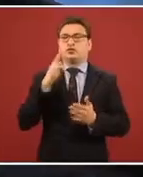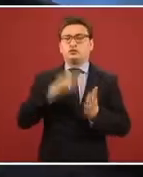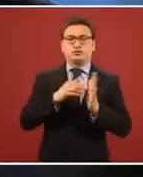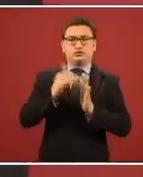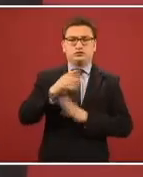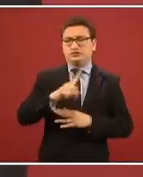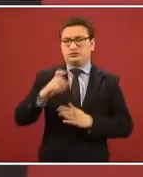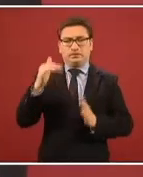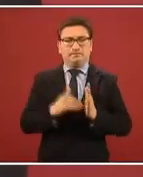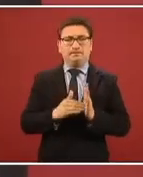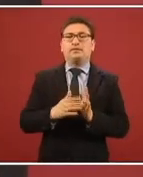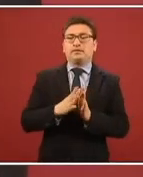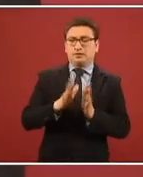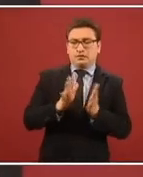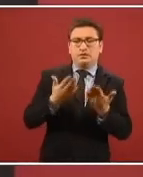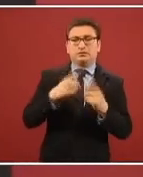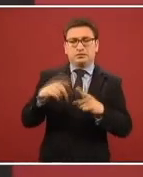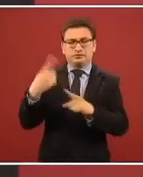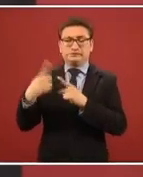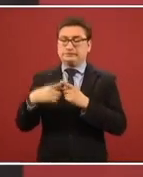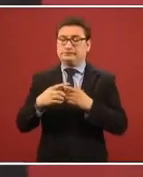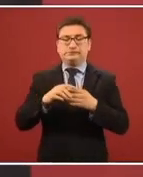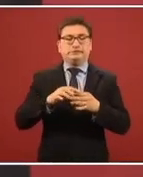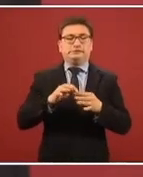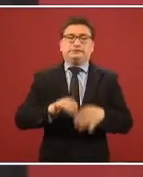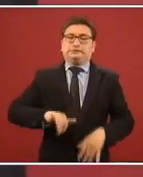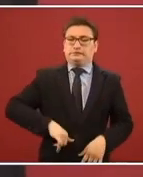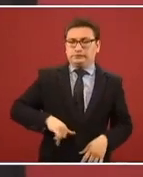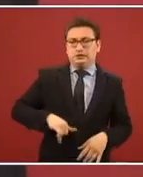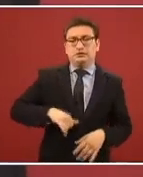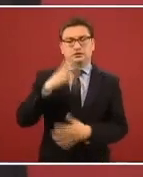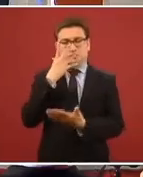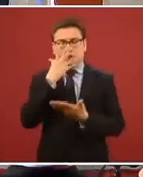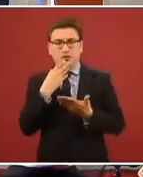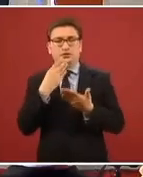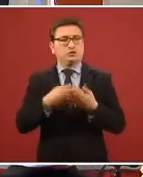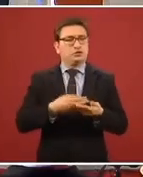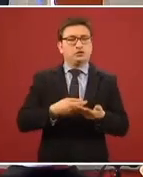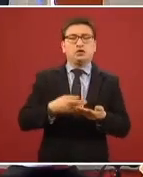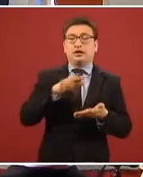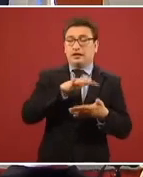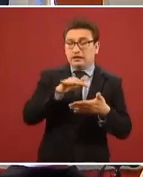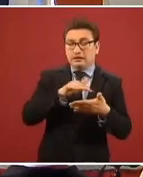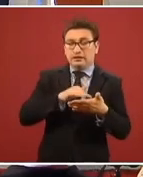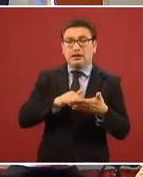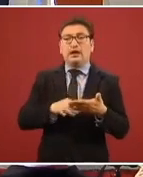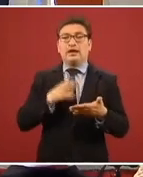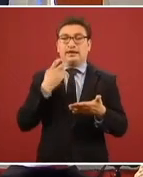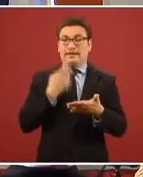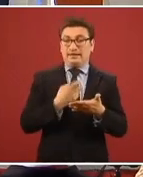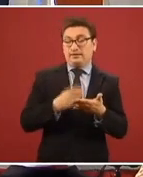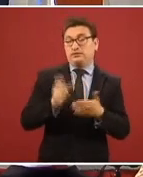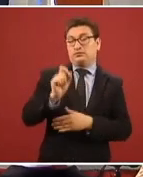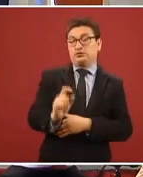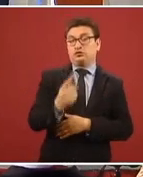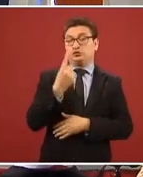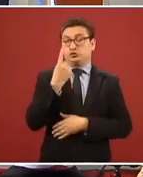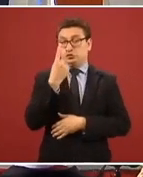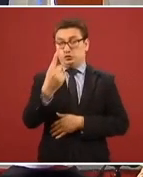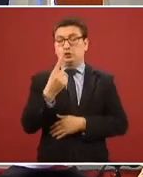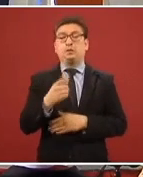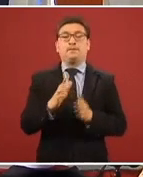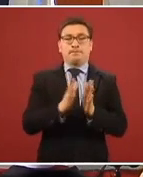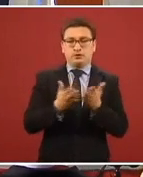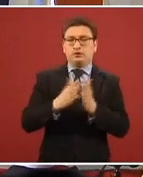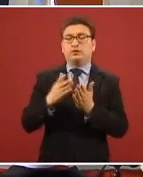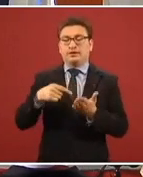son obras muy interesantes muy bonitas muy amenas y es un placer para la lectura este tipo de 21 obras que se van a